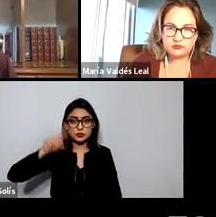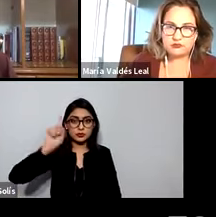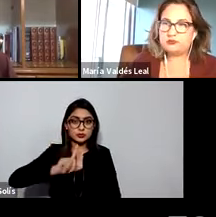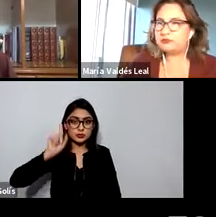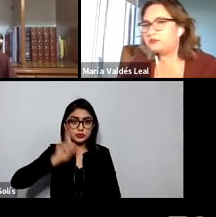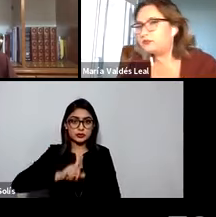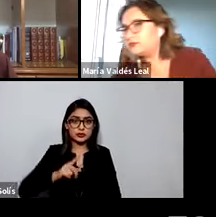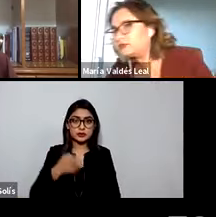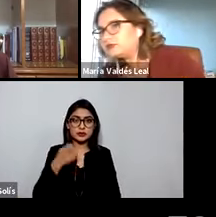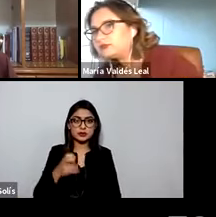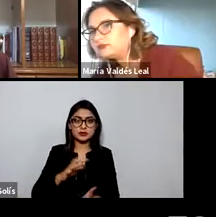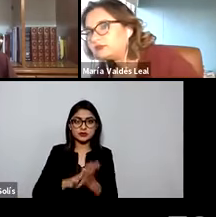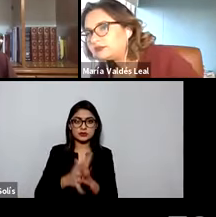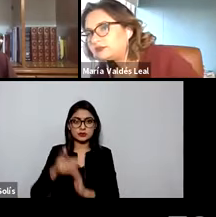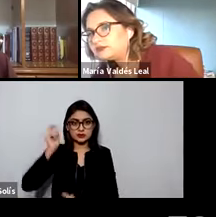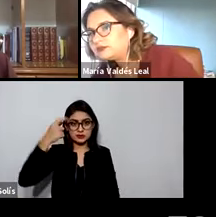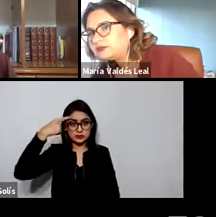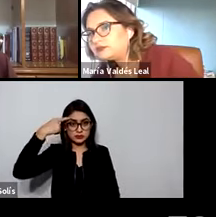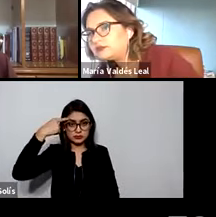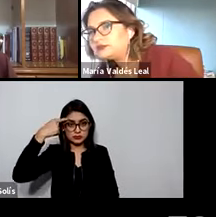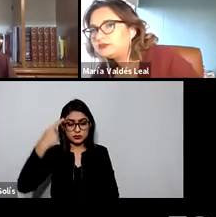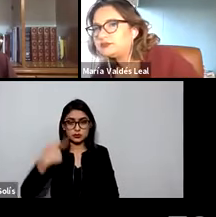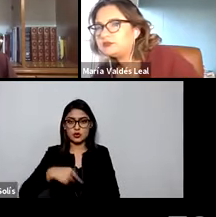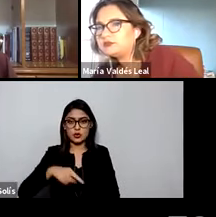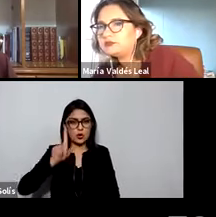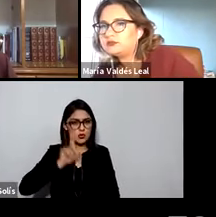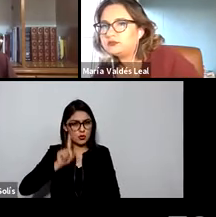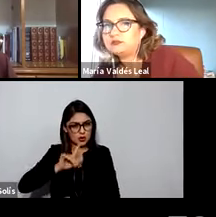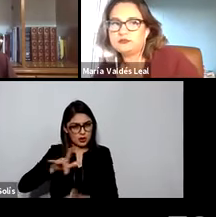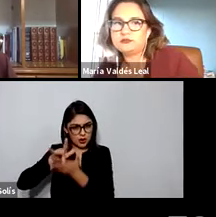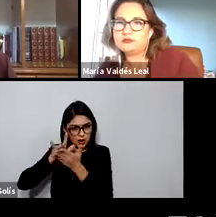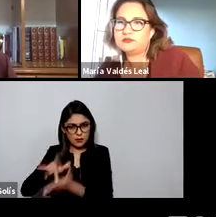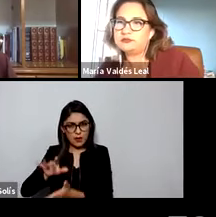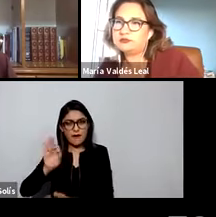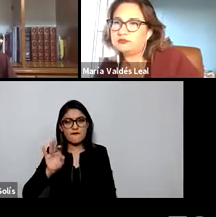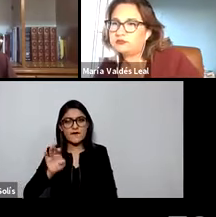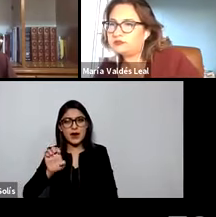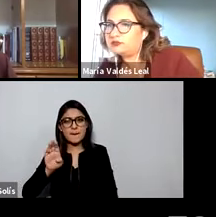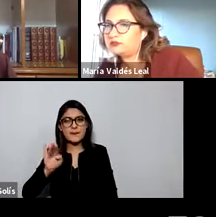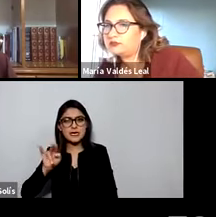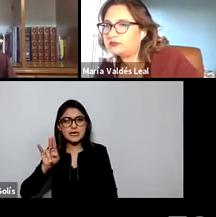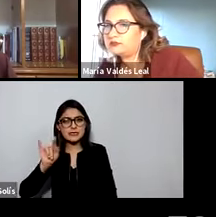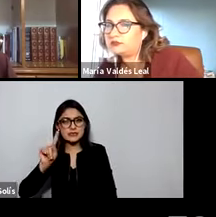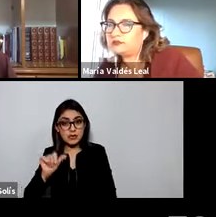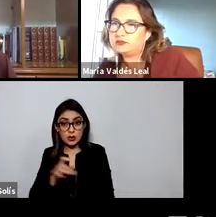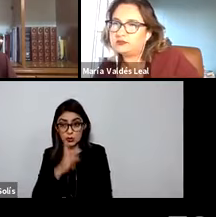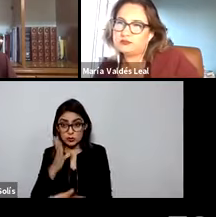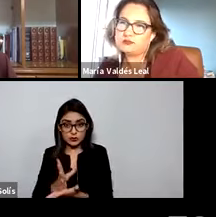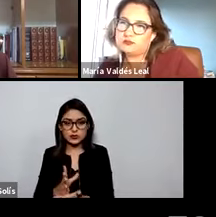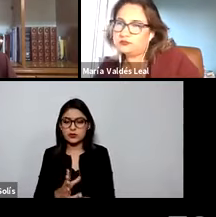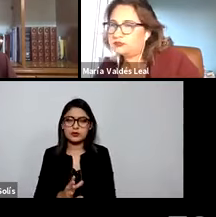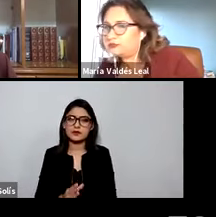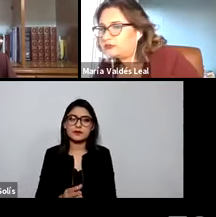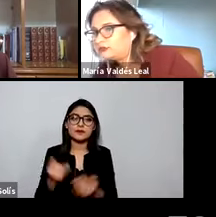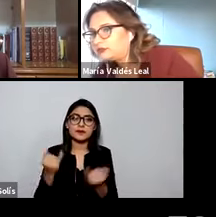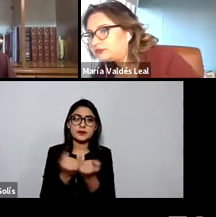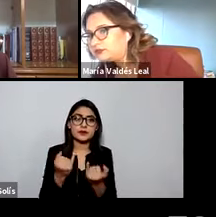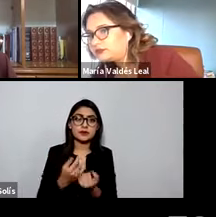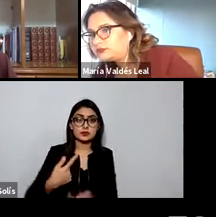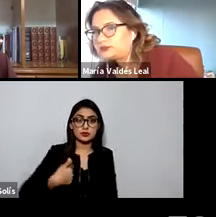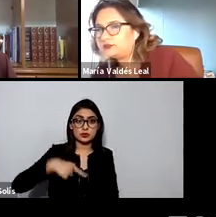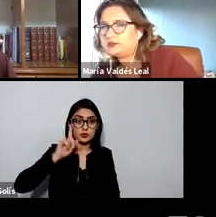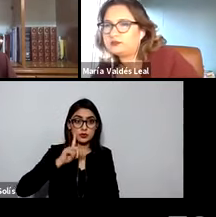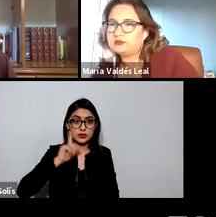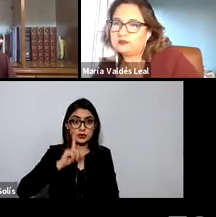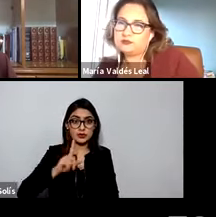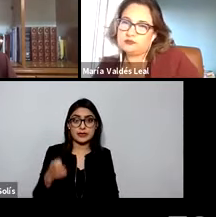garantiza ni un pensamiento feminista, por un lado, ni la posibilidad de contar con las herramientas necesarias para